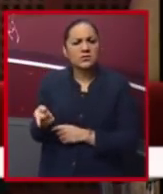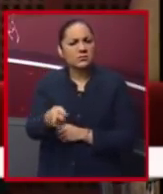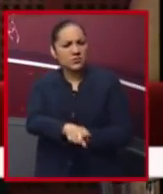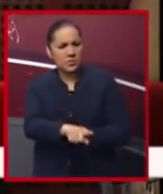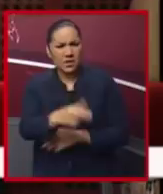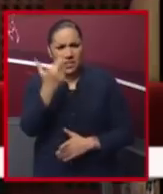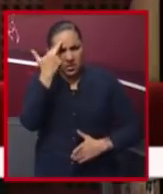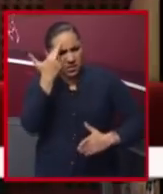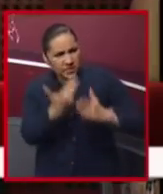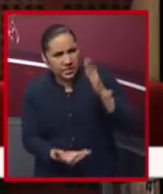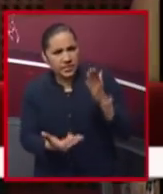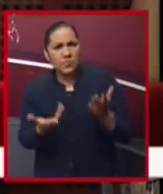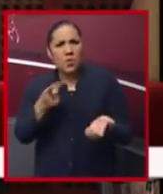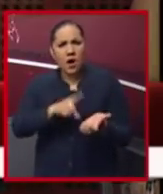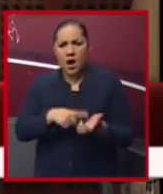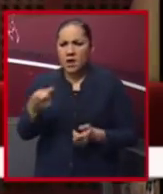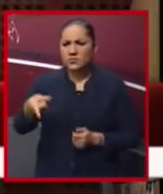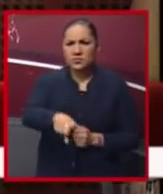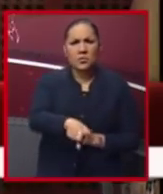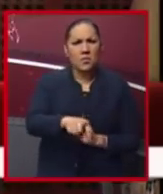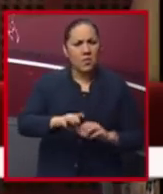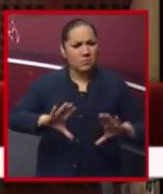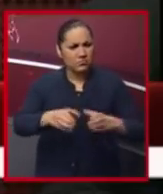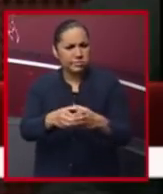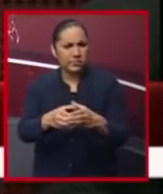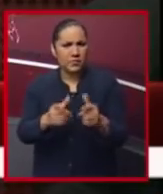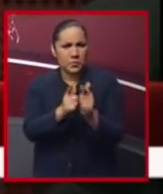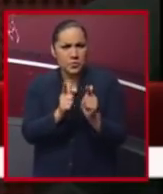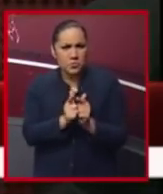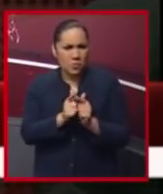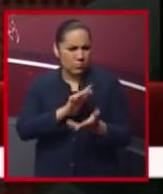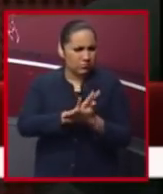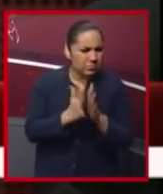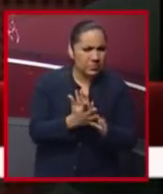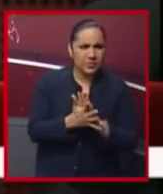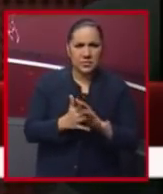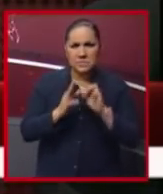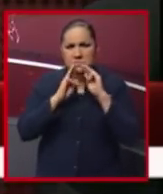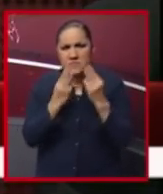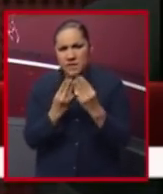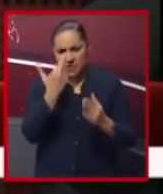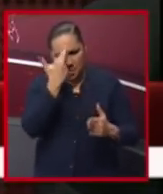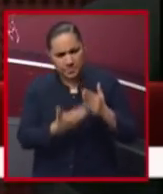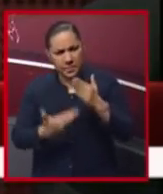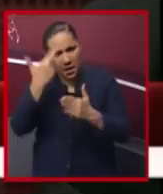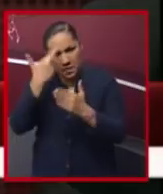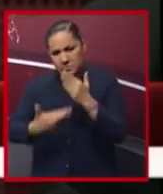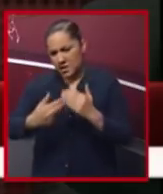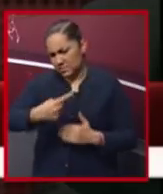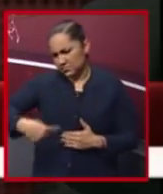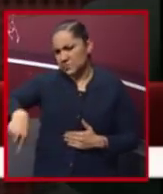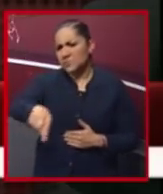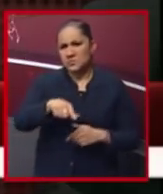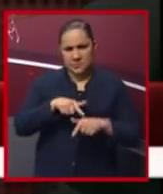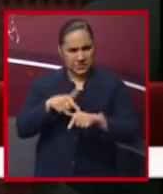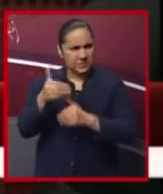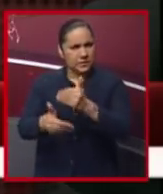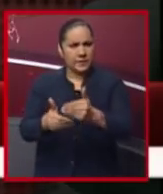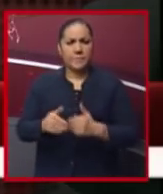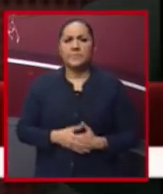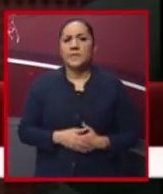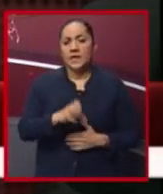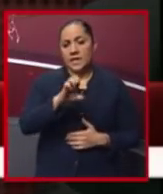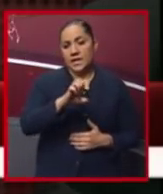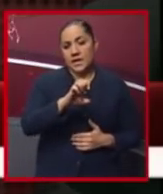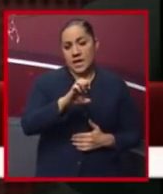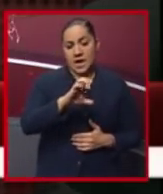con rostros nacionales. Bueno, la periodista Ercilia Castro habló de la situación